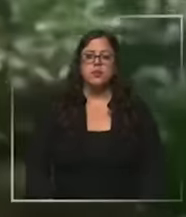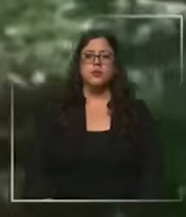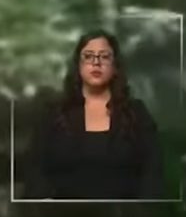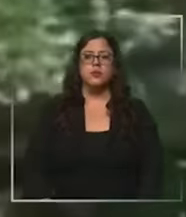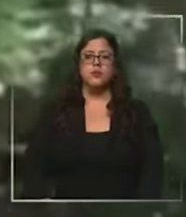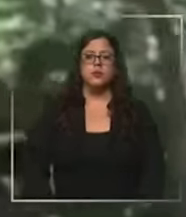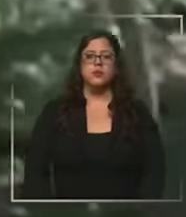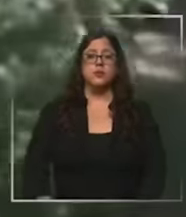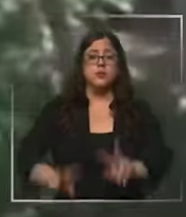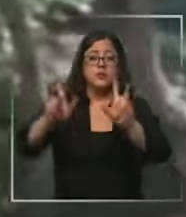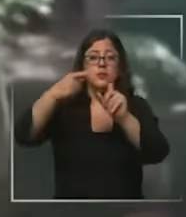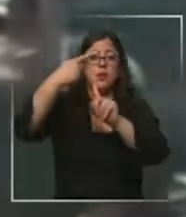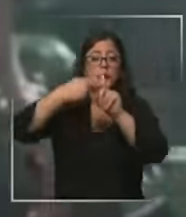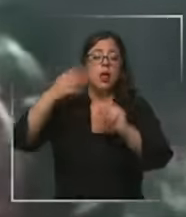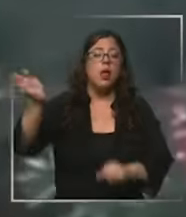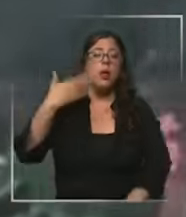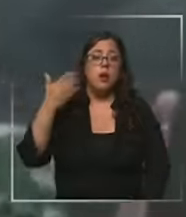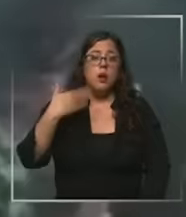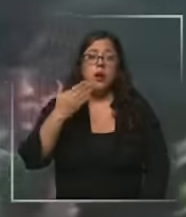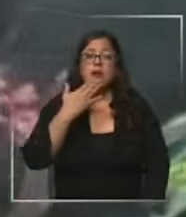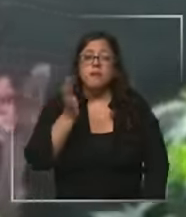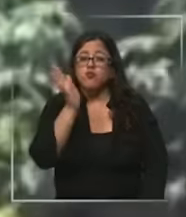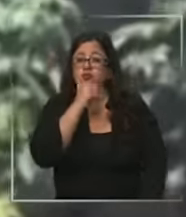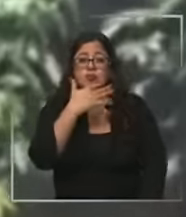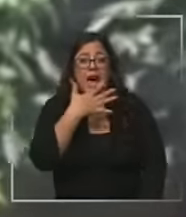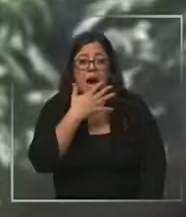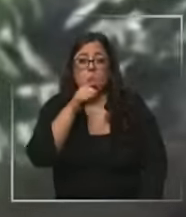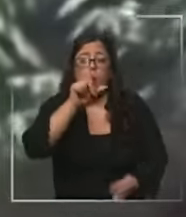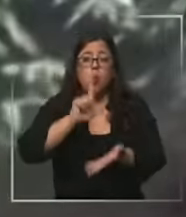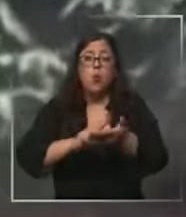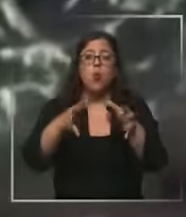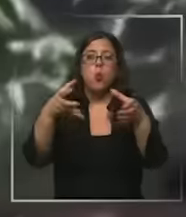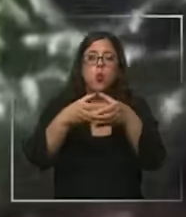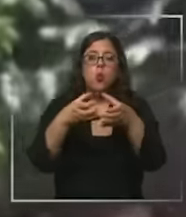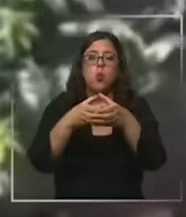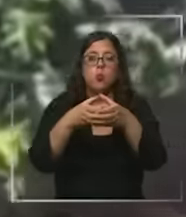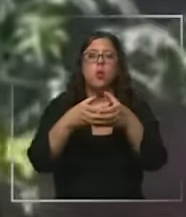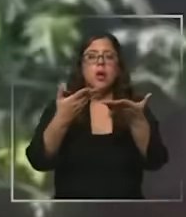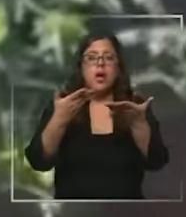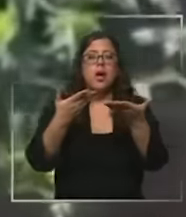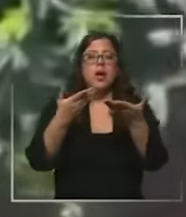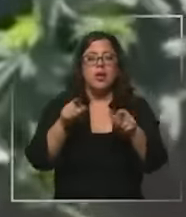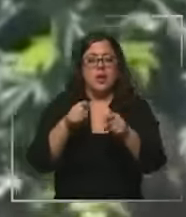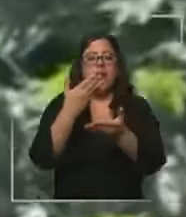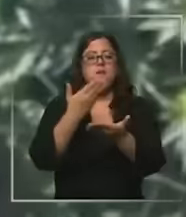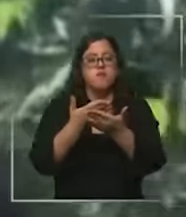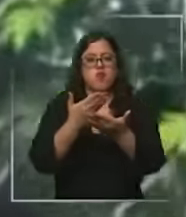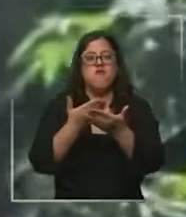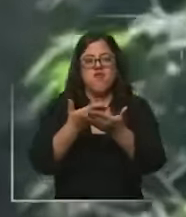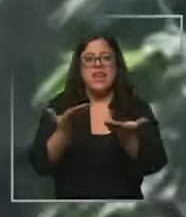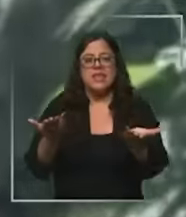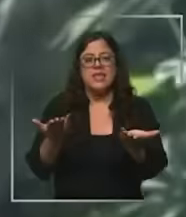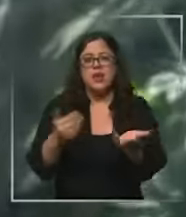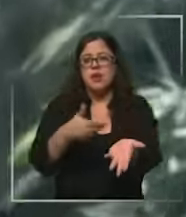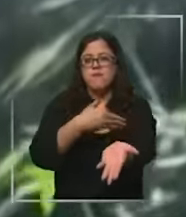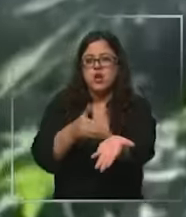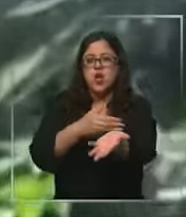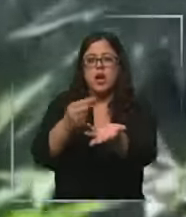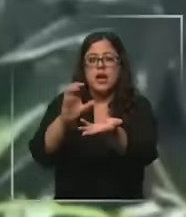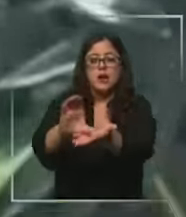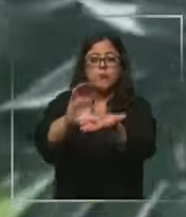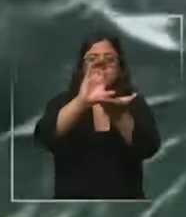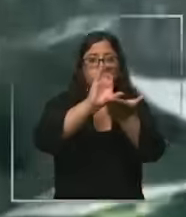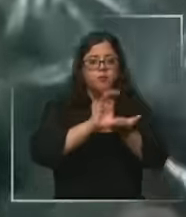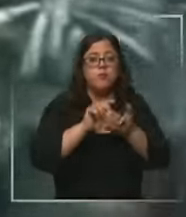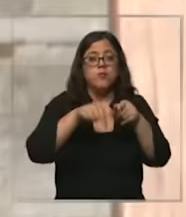A pesar de las altas temperaturas y la falta de agua en el lugar, este grupo fue capaz de sacar provecho y generar millonarias ganancias